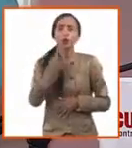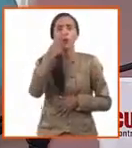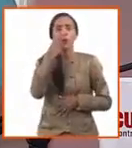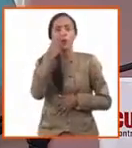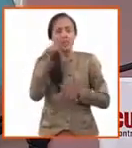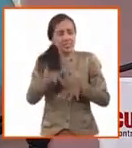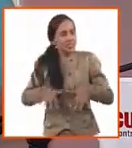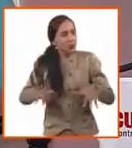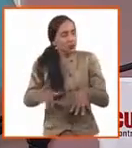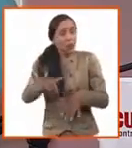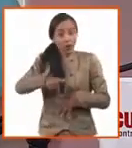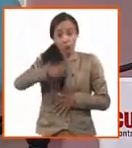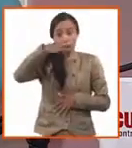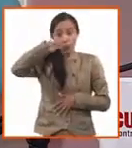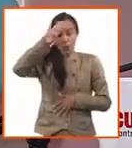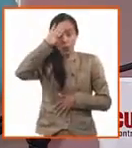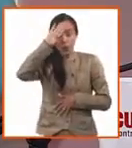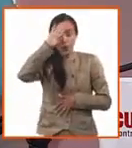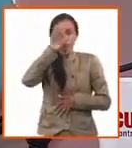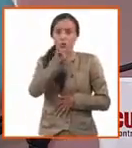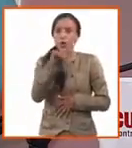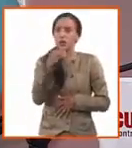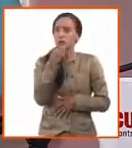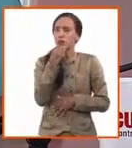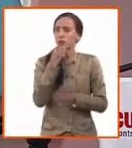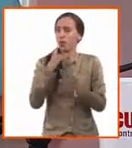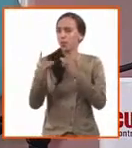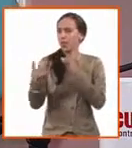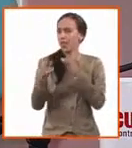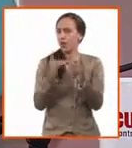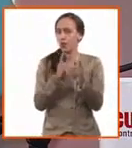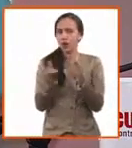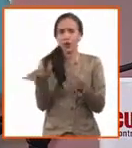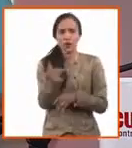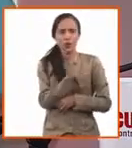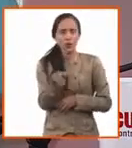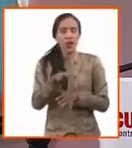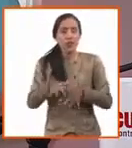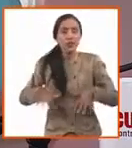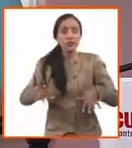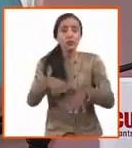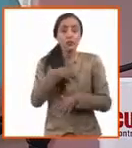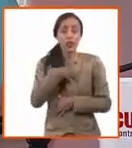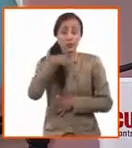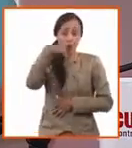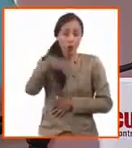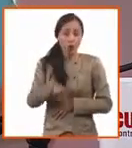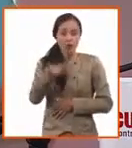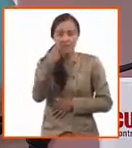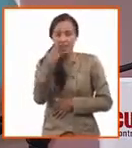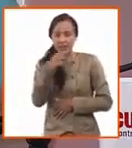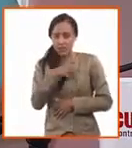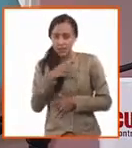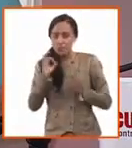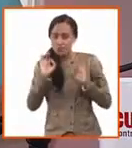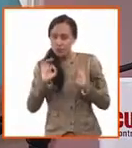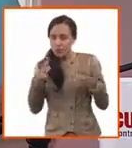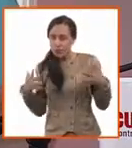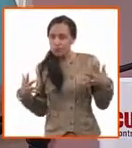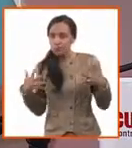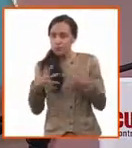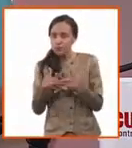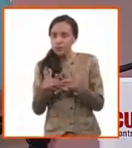de esos momentos como si pudieran dialogar exactamente con las situaciones que tenemos ahora como si